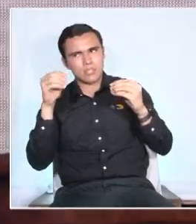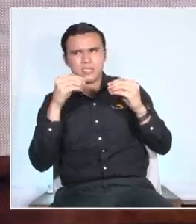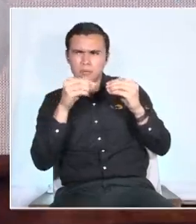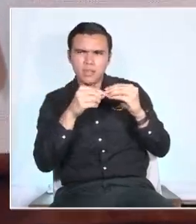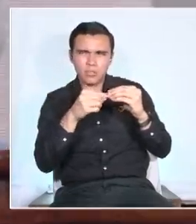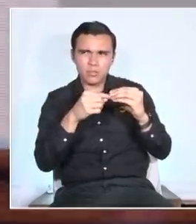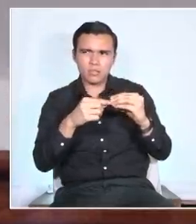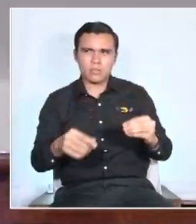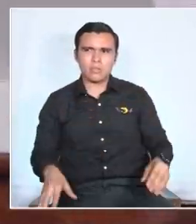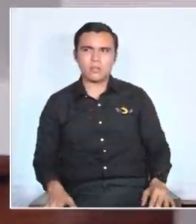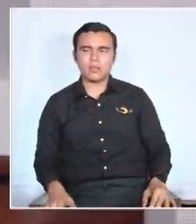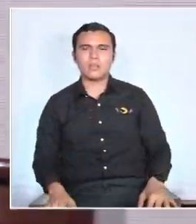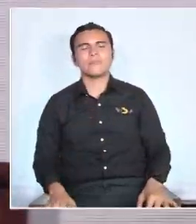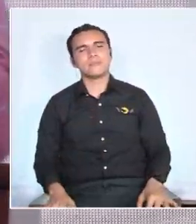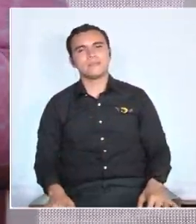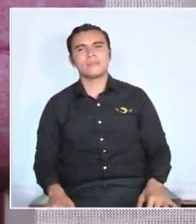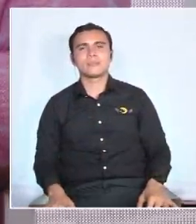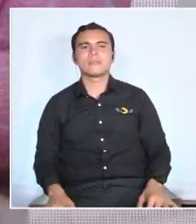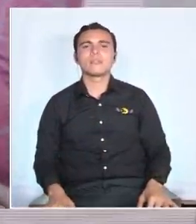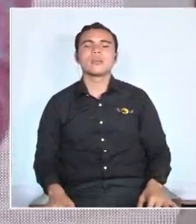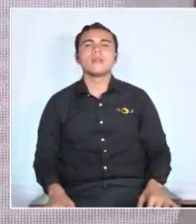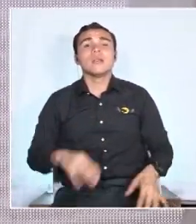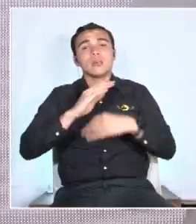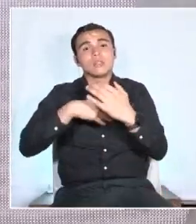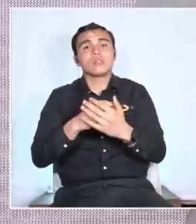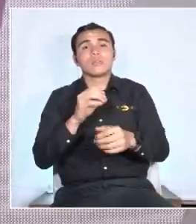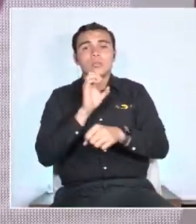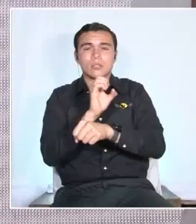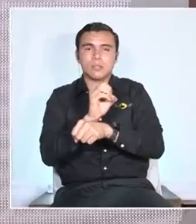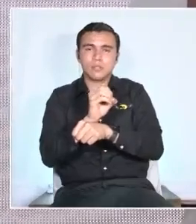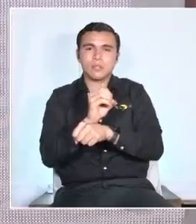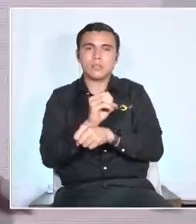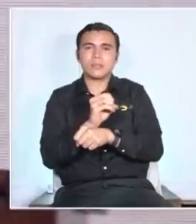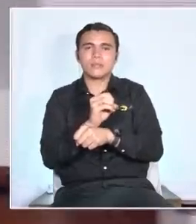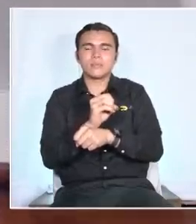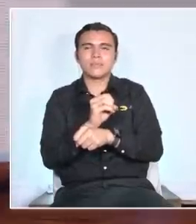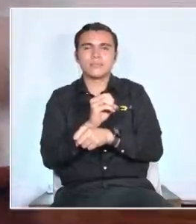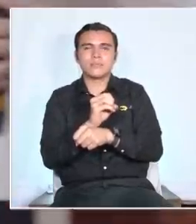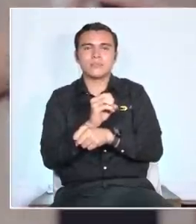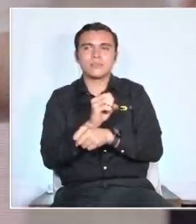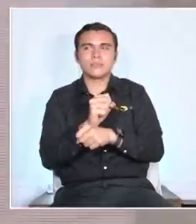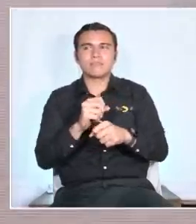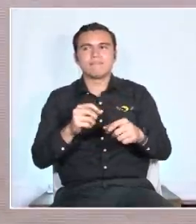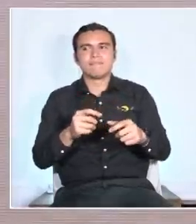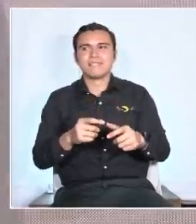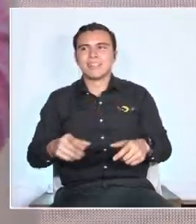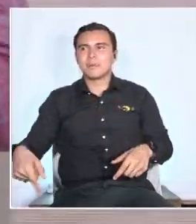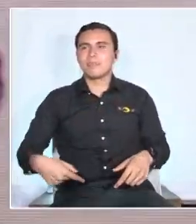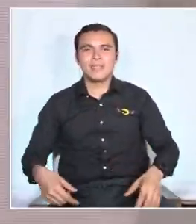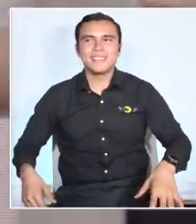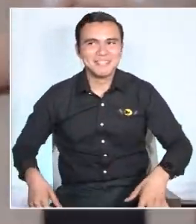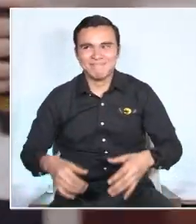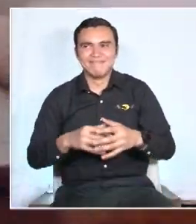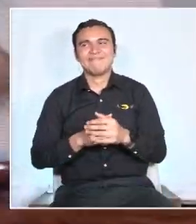Espíritu Santo. Quiero que todo empresario que está aquí corra al altar ahora. Todo empresario,